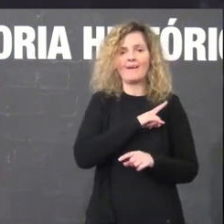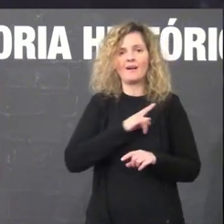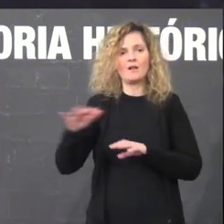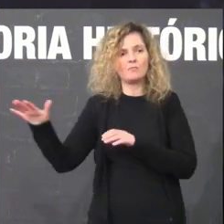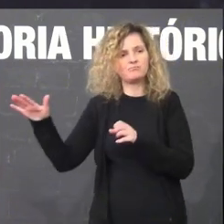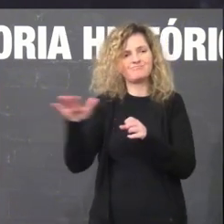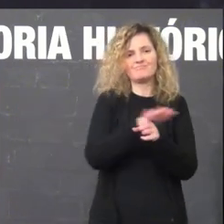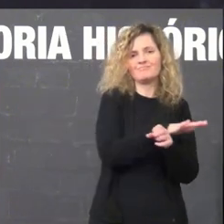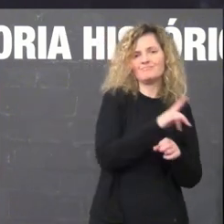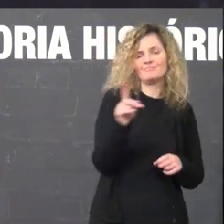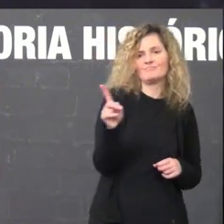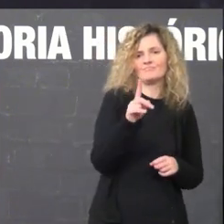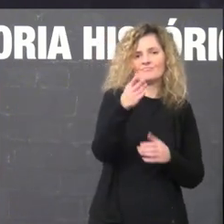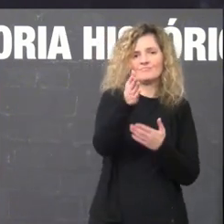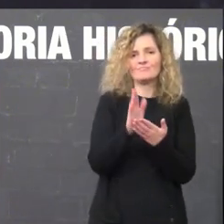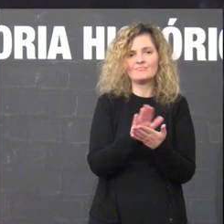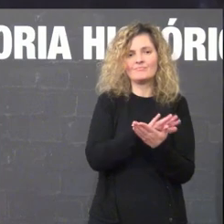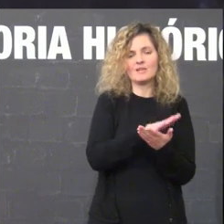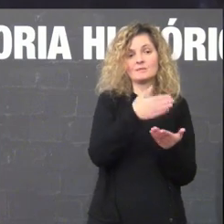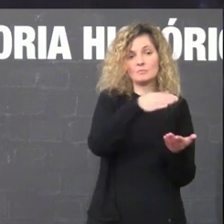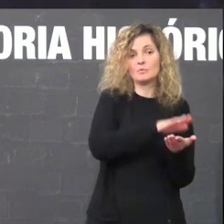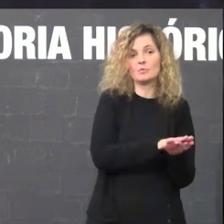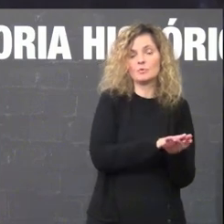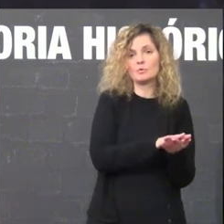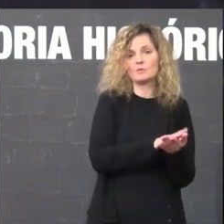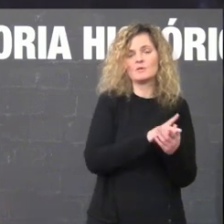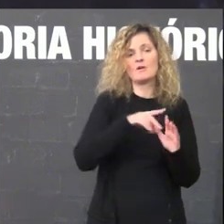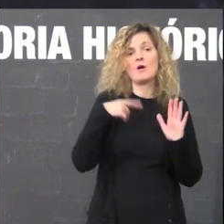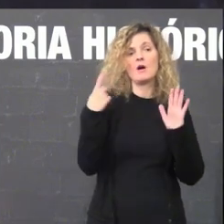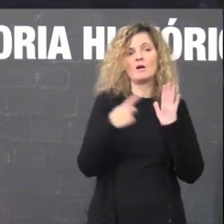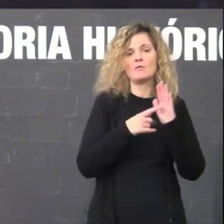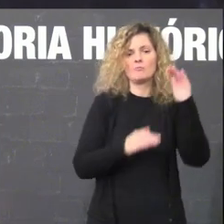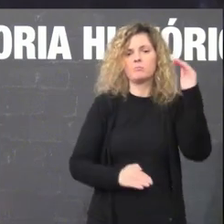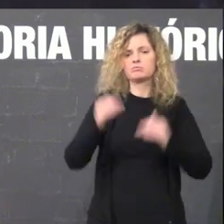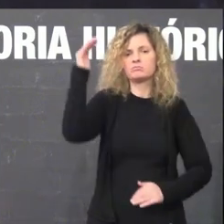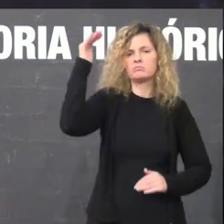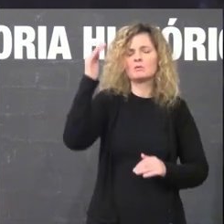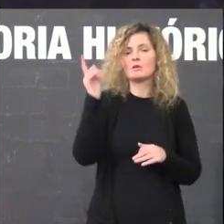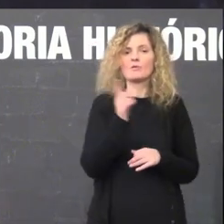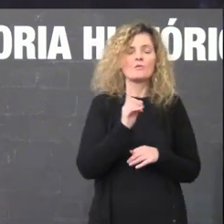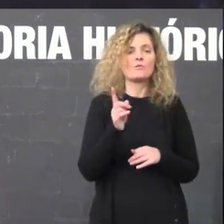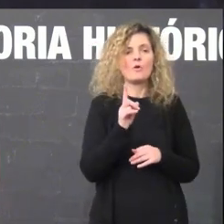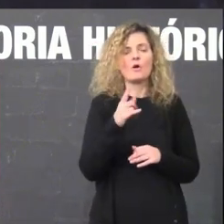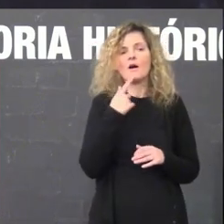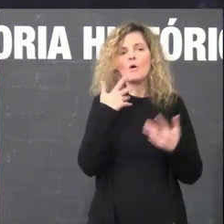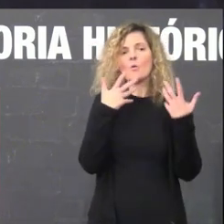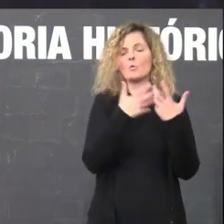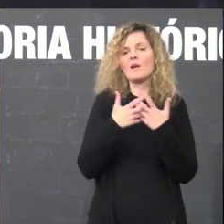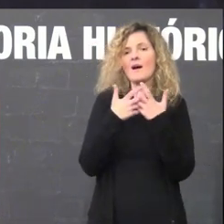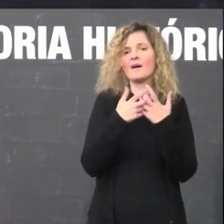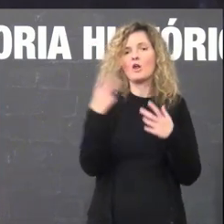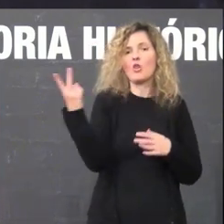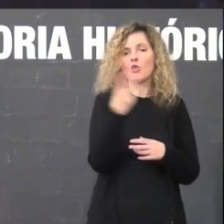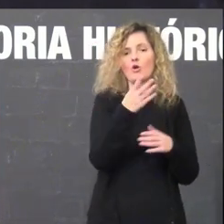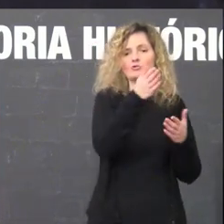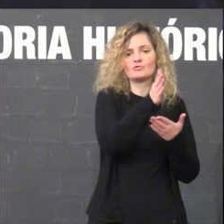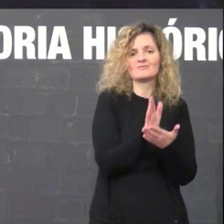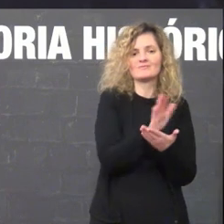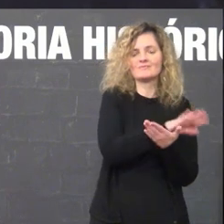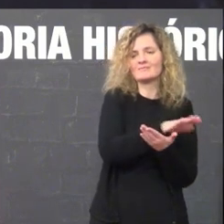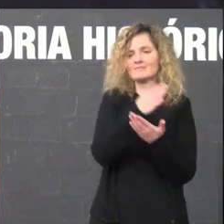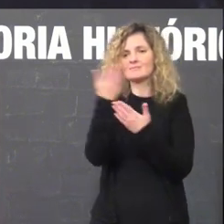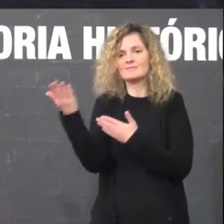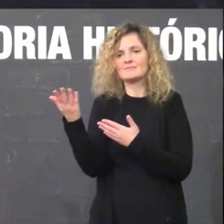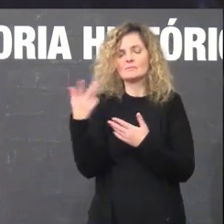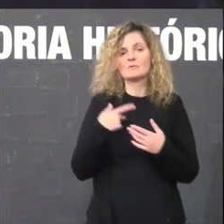aniquilar a una a una parte de la población en absoluta desigualdad de condiciones sino que hubo una guerra entre dos bandos en